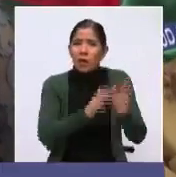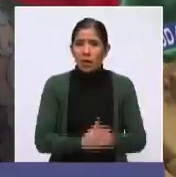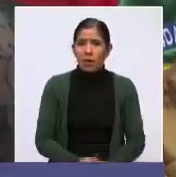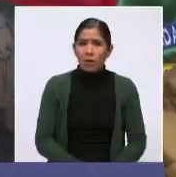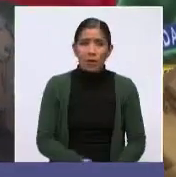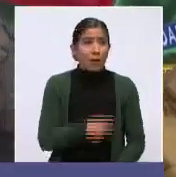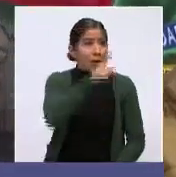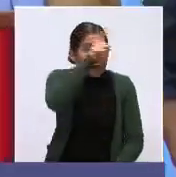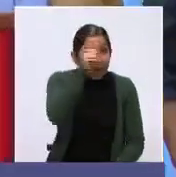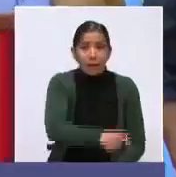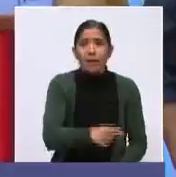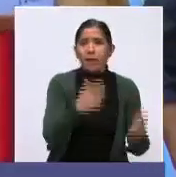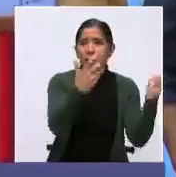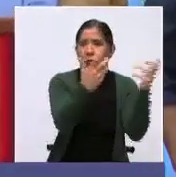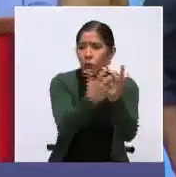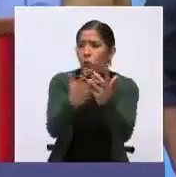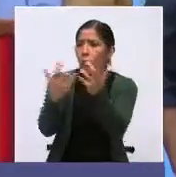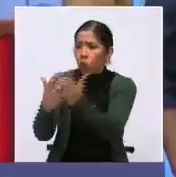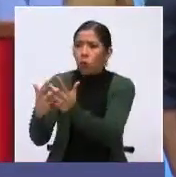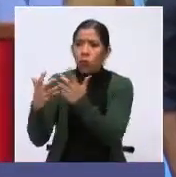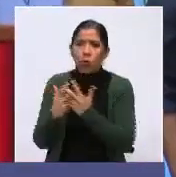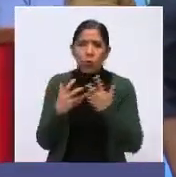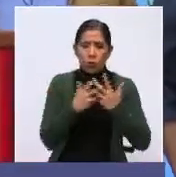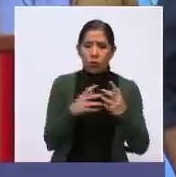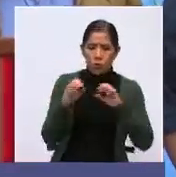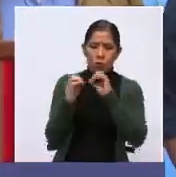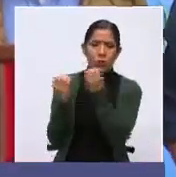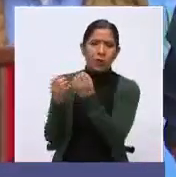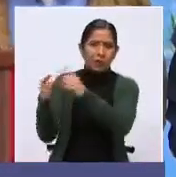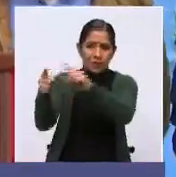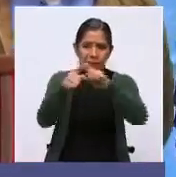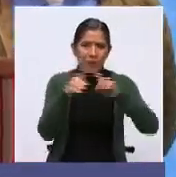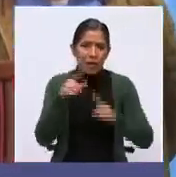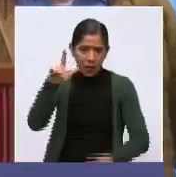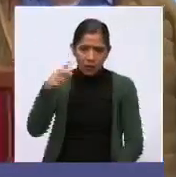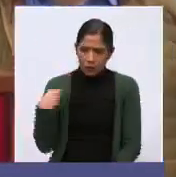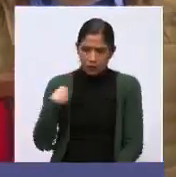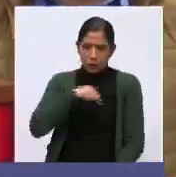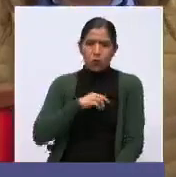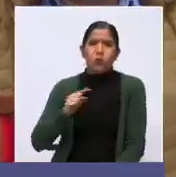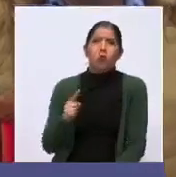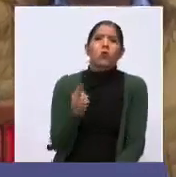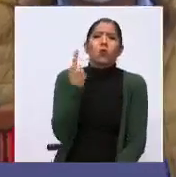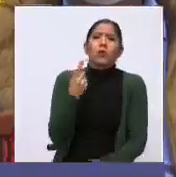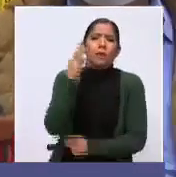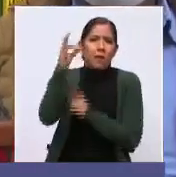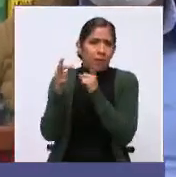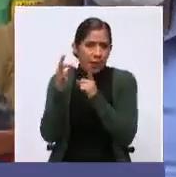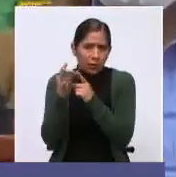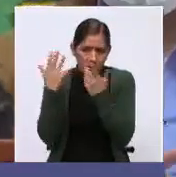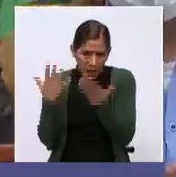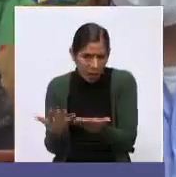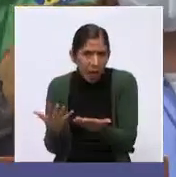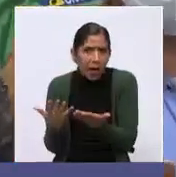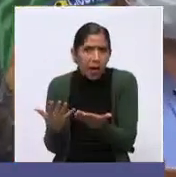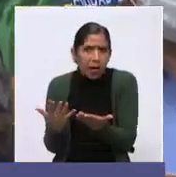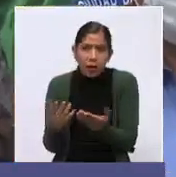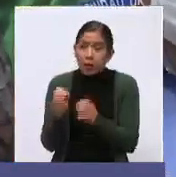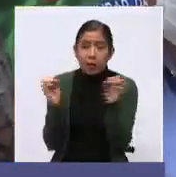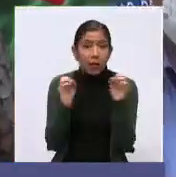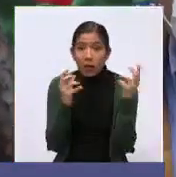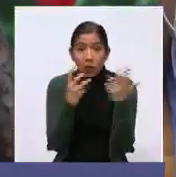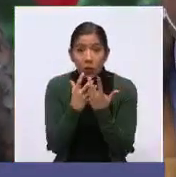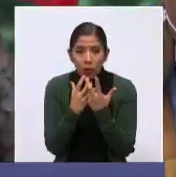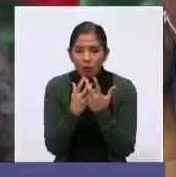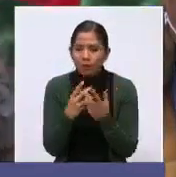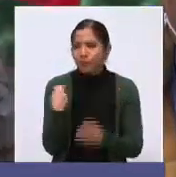todas las organizaciones del Alto, como con nosotros FECUBE del Alto, la única FECUBE orgánica, la población va a pedir, porque nosotros